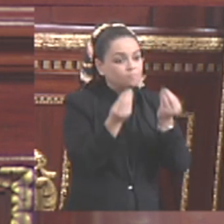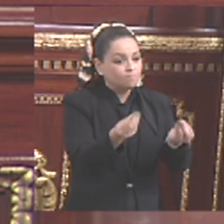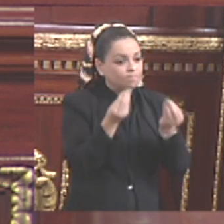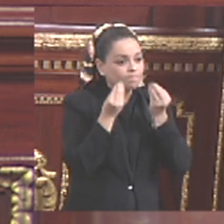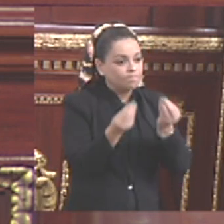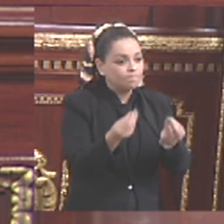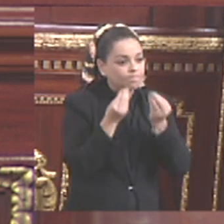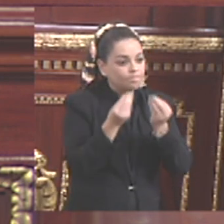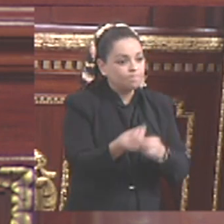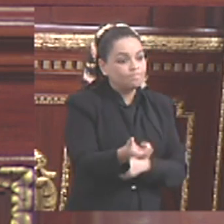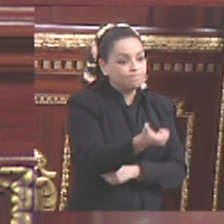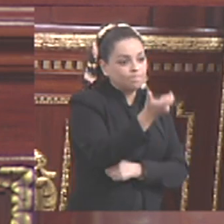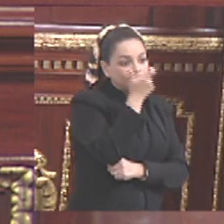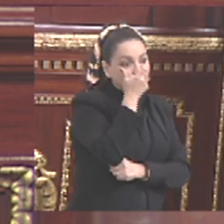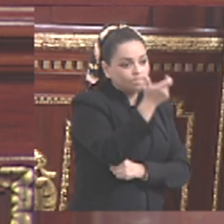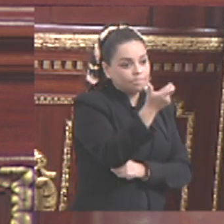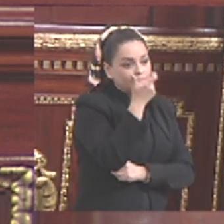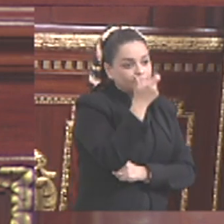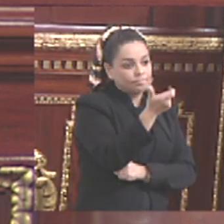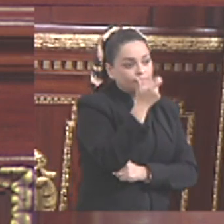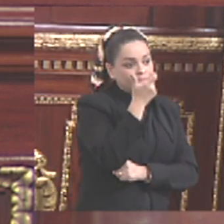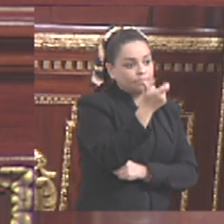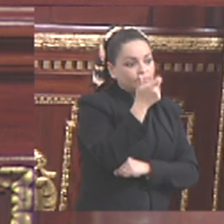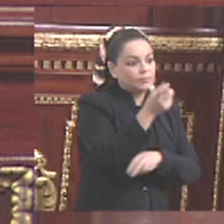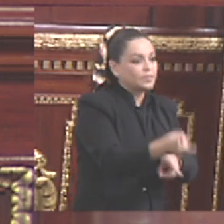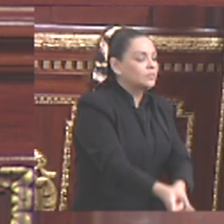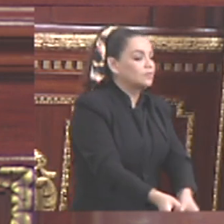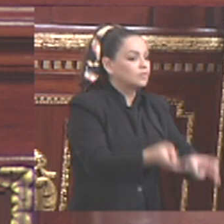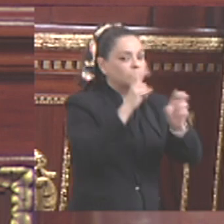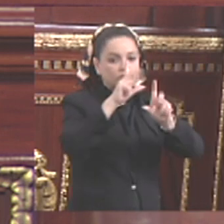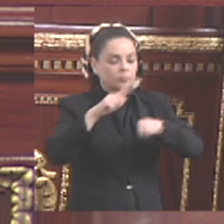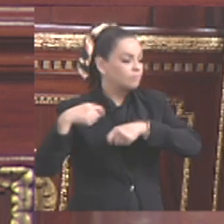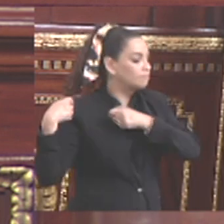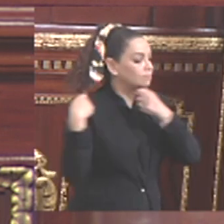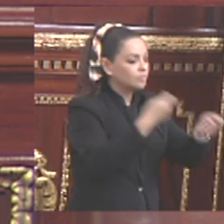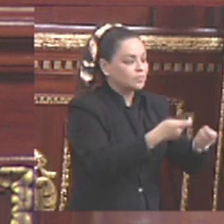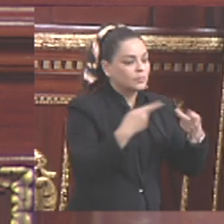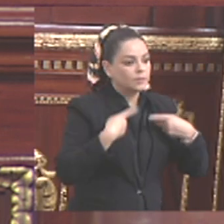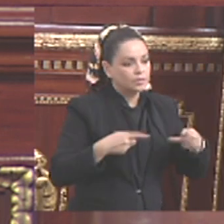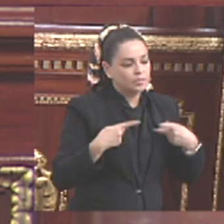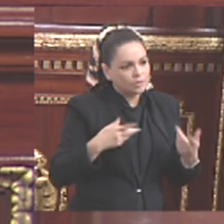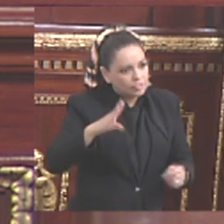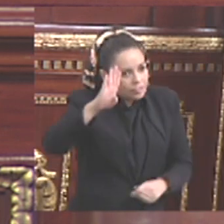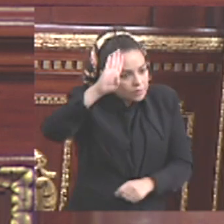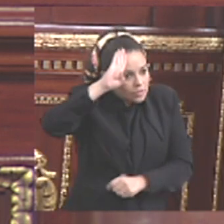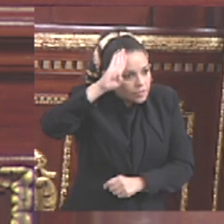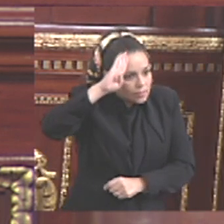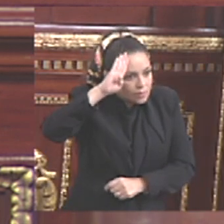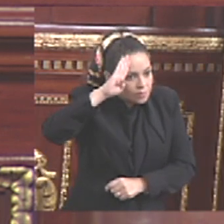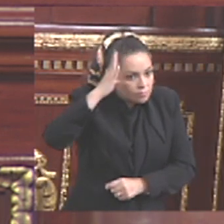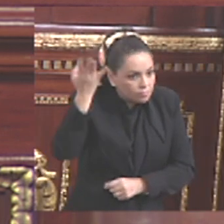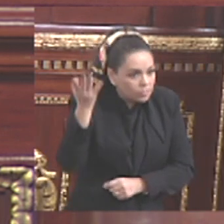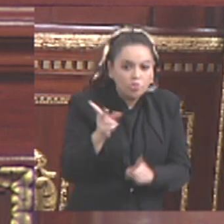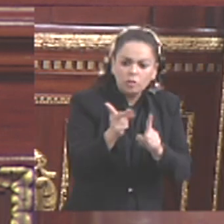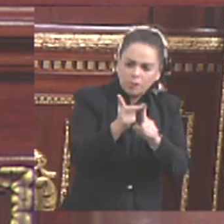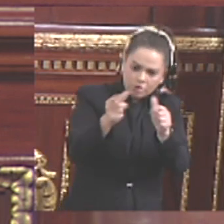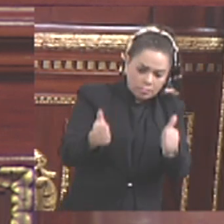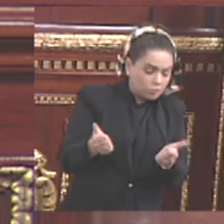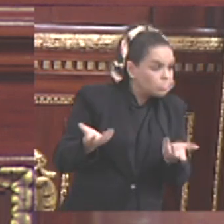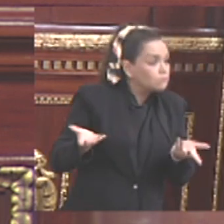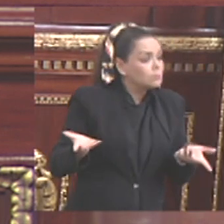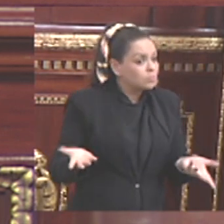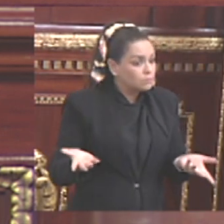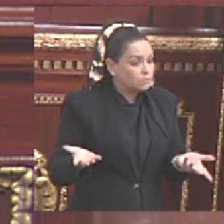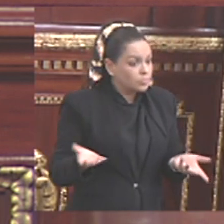escandaloso en contra de los damnificados del 19S. ¿Y dónde se encuentran? Edgar